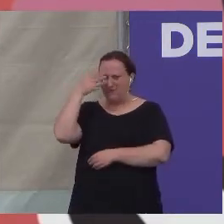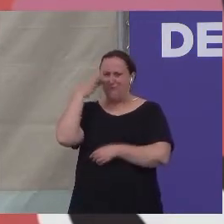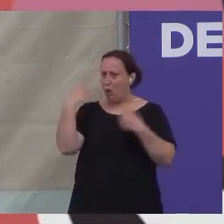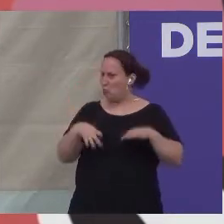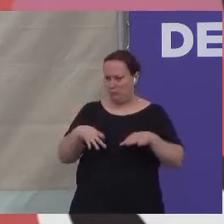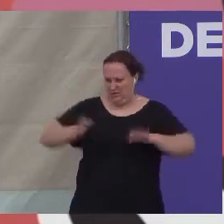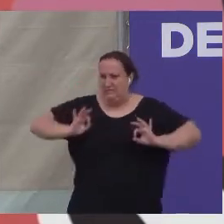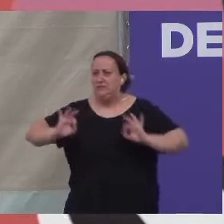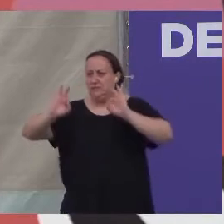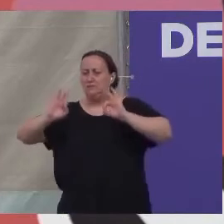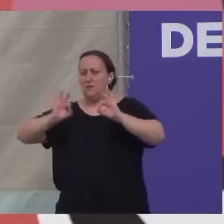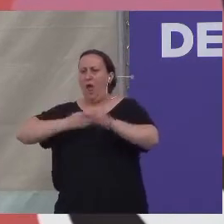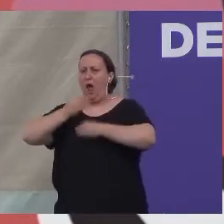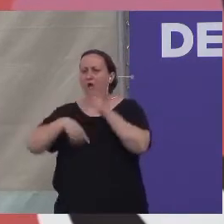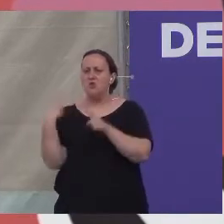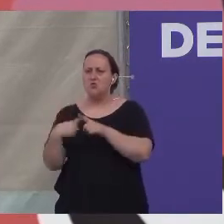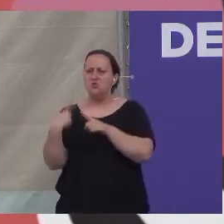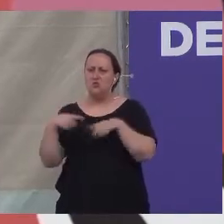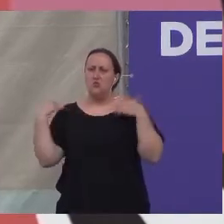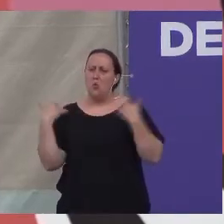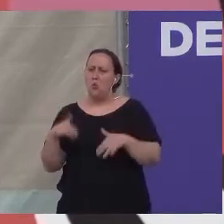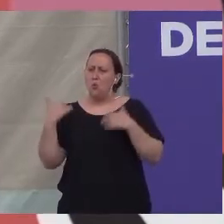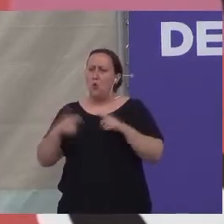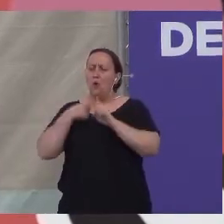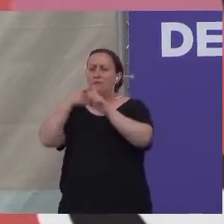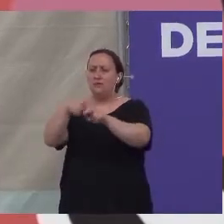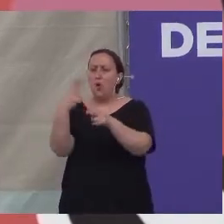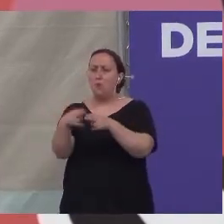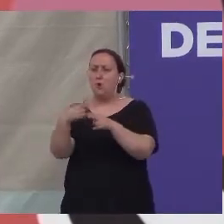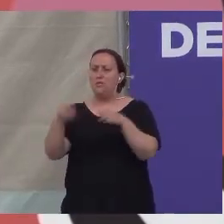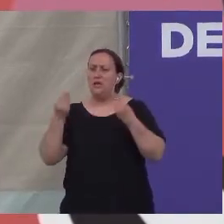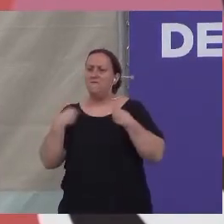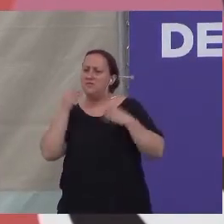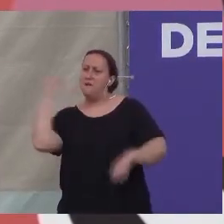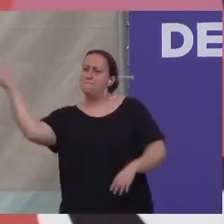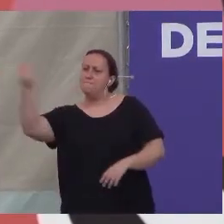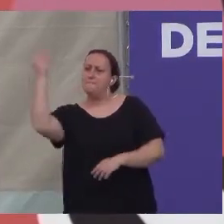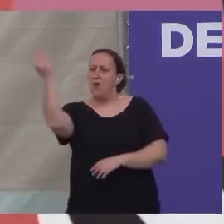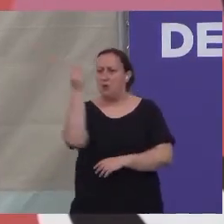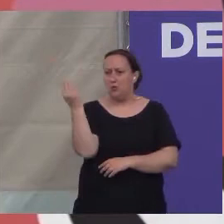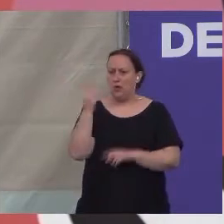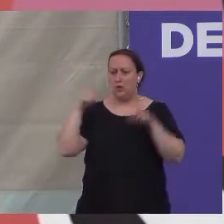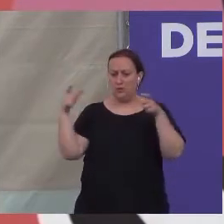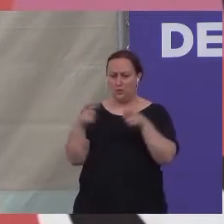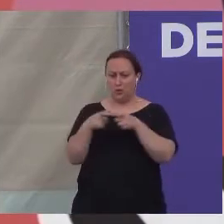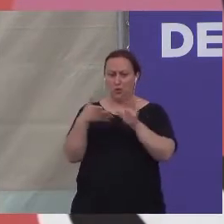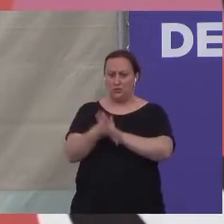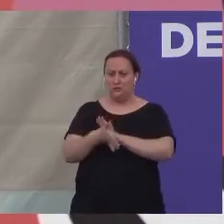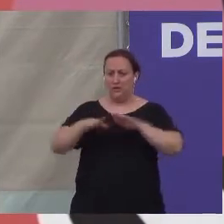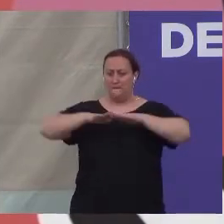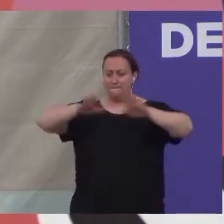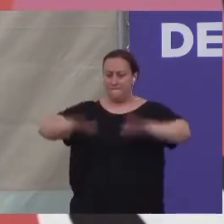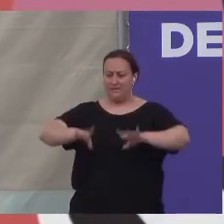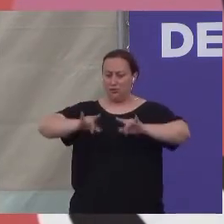grandes cosas con el único objetivo de mejorar la vida y la política de este país. Los círculos somos los pies en el suelo y las raíces en la tierra